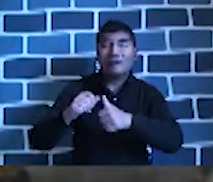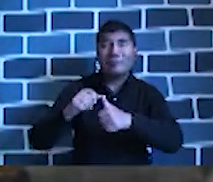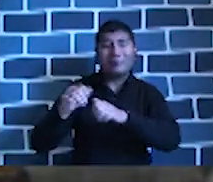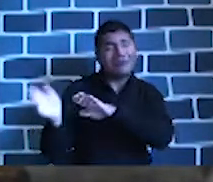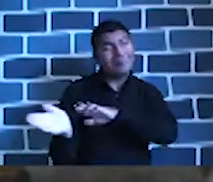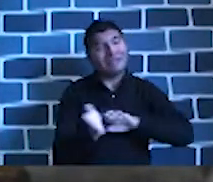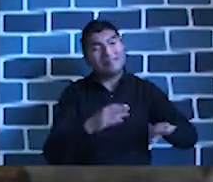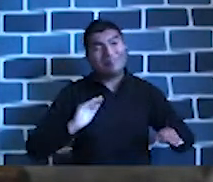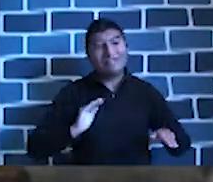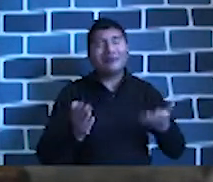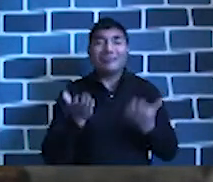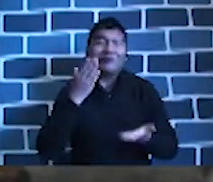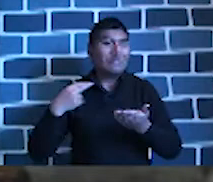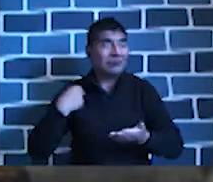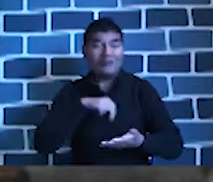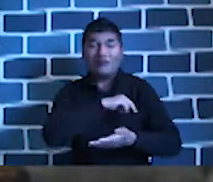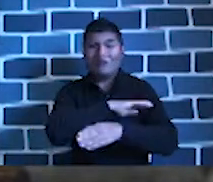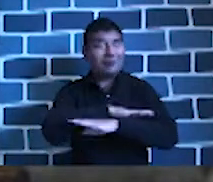nuestras infidelidades.